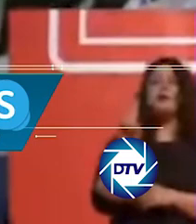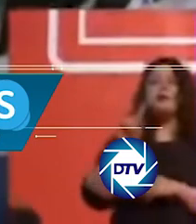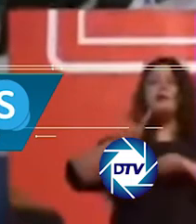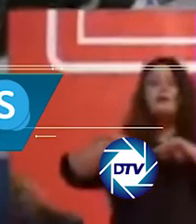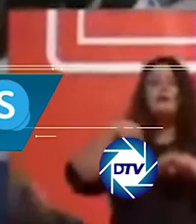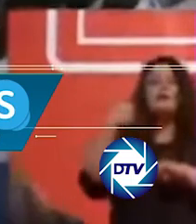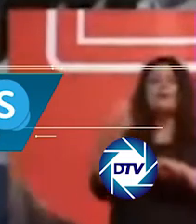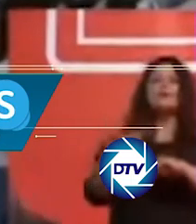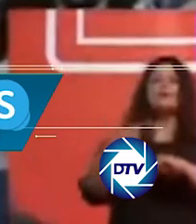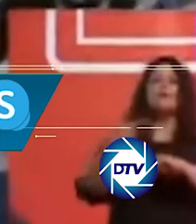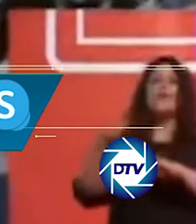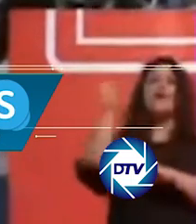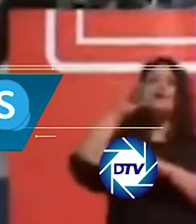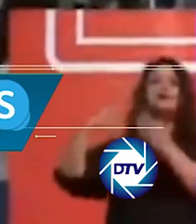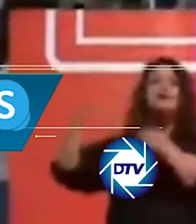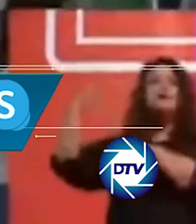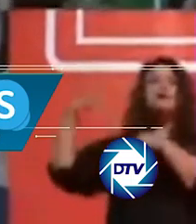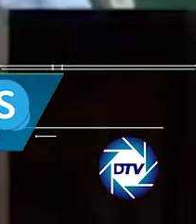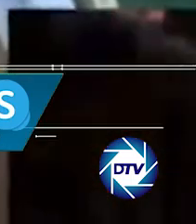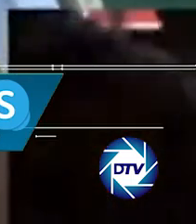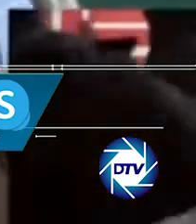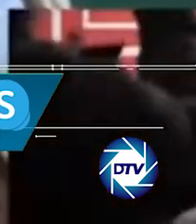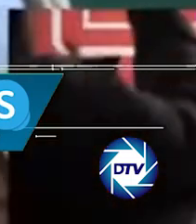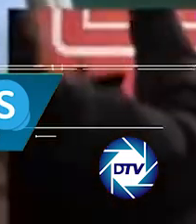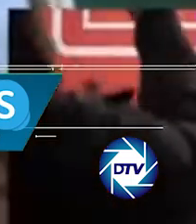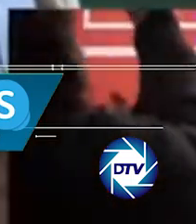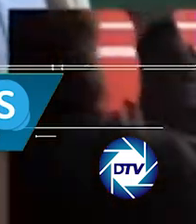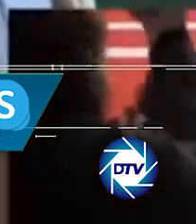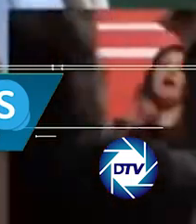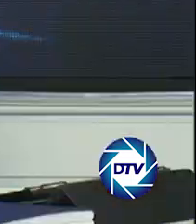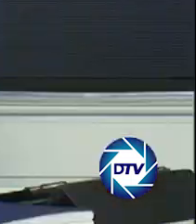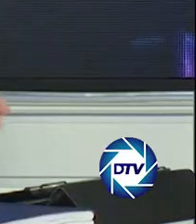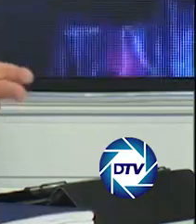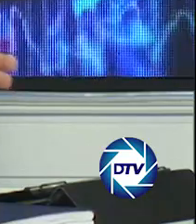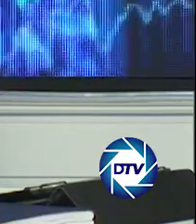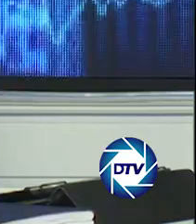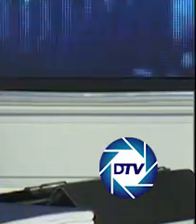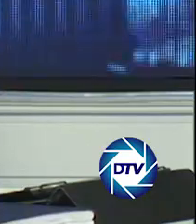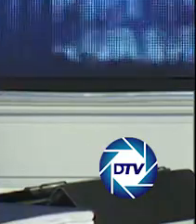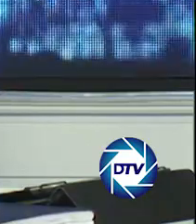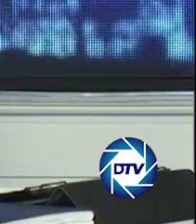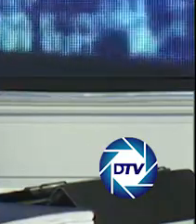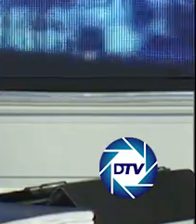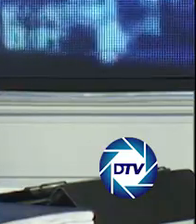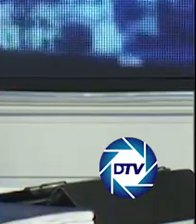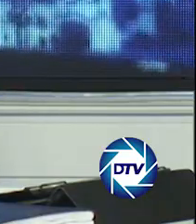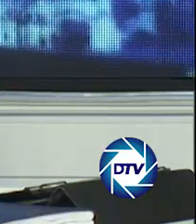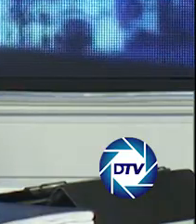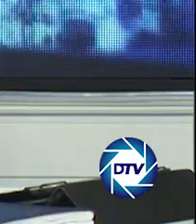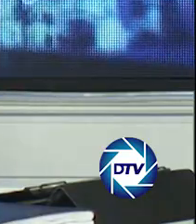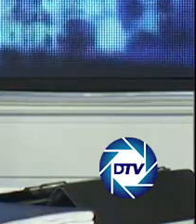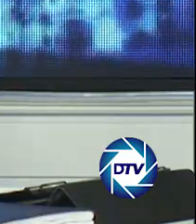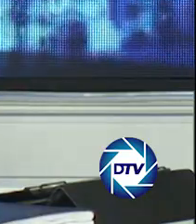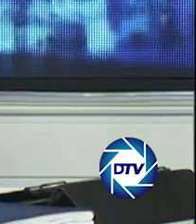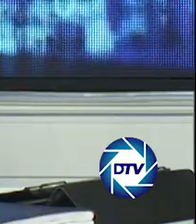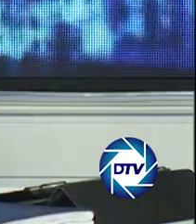en la memoria reciente de todos los ciudadanos de Andalucía. La verdad es que el PSOE sabe sobradamente que va a perder estas elecciones. A Juan Espadas no le